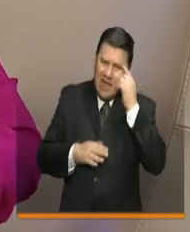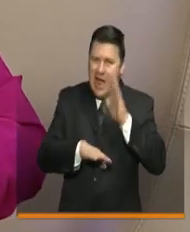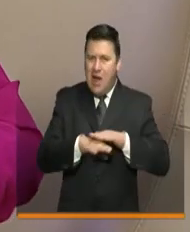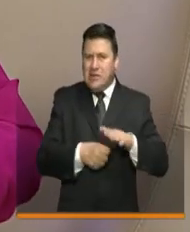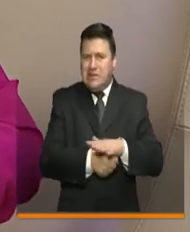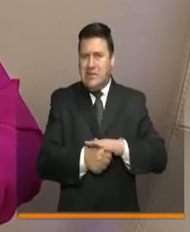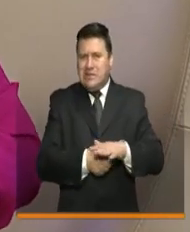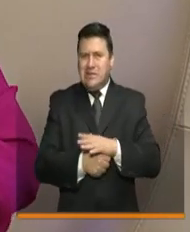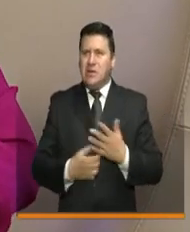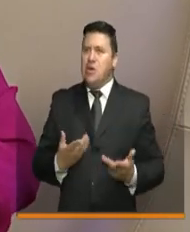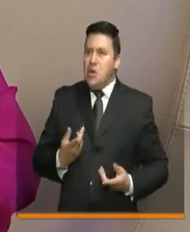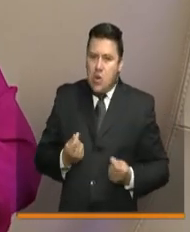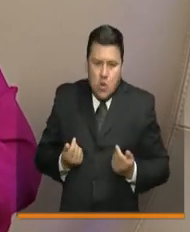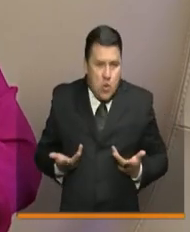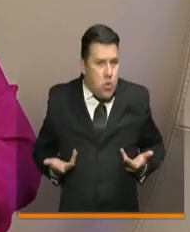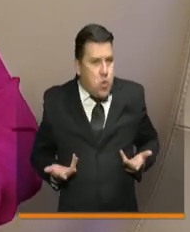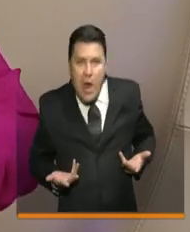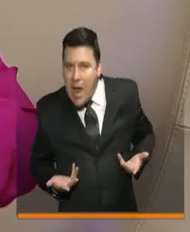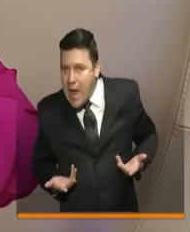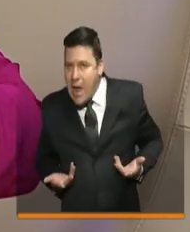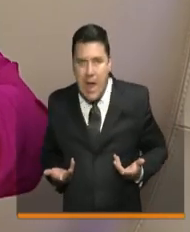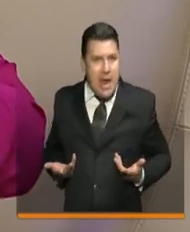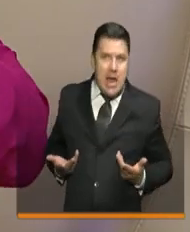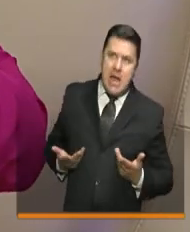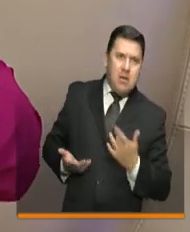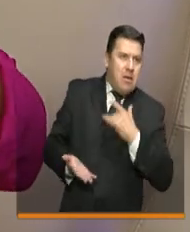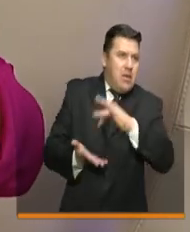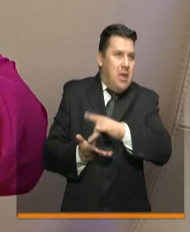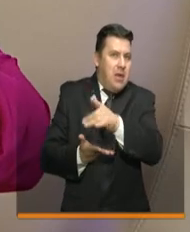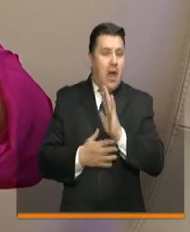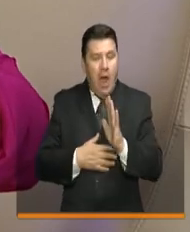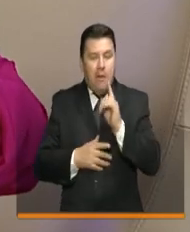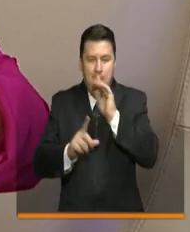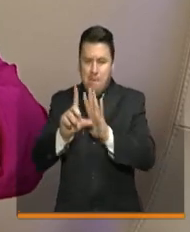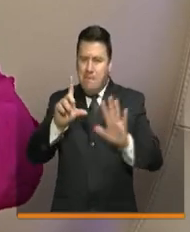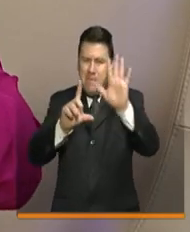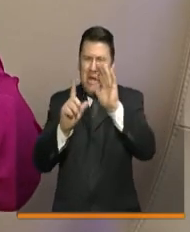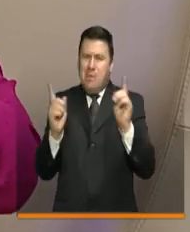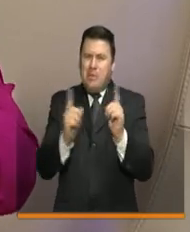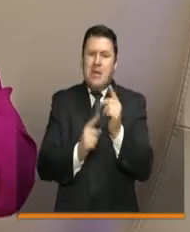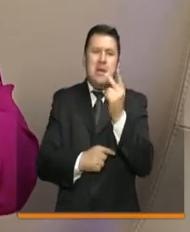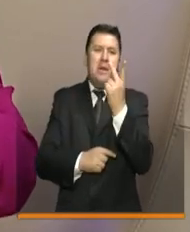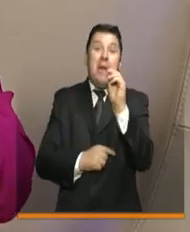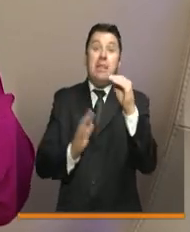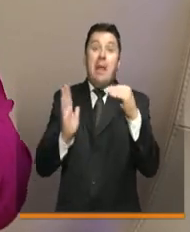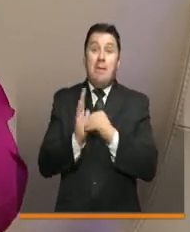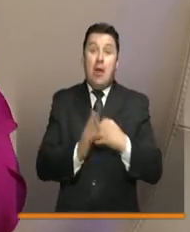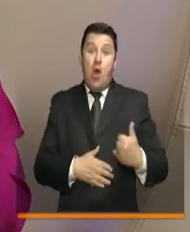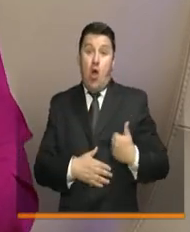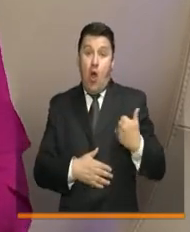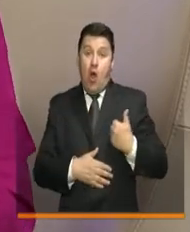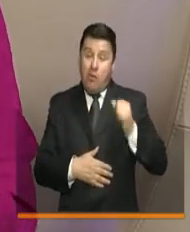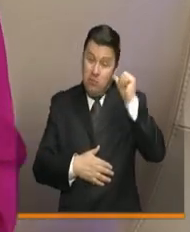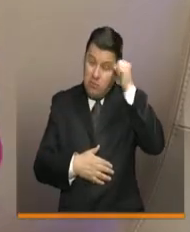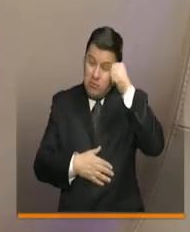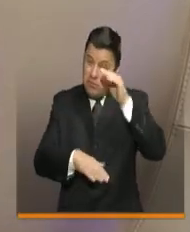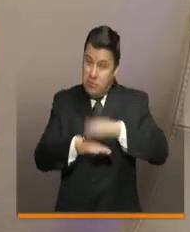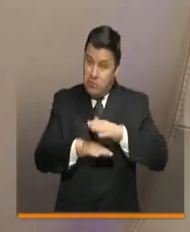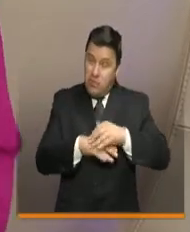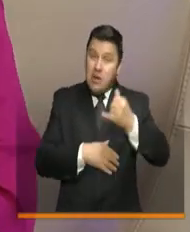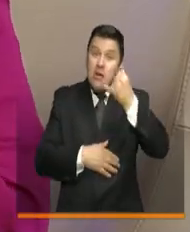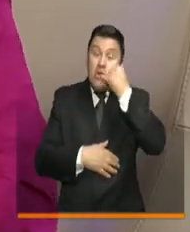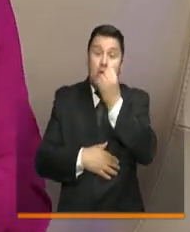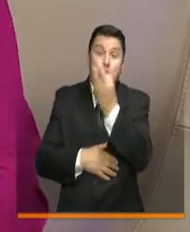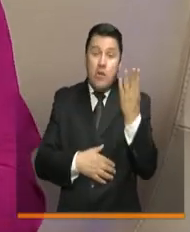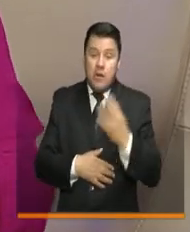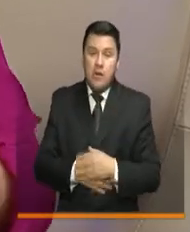y la vulnerabilidad económica que esto conlleva. Nos van a presentar, presidente, un video corto, son más de 20 mil jóvenes. Les recuerdo rápidamente línea